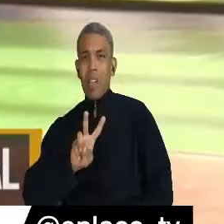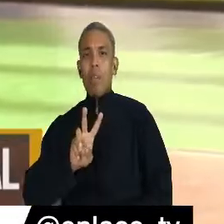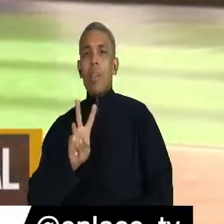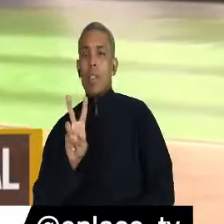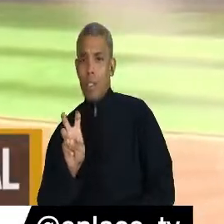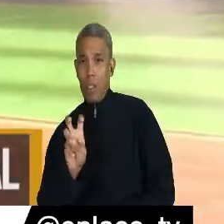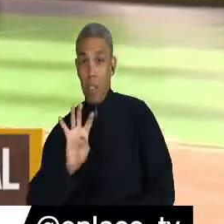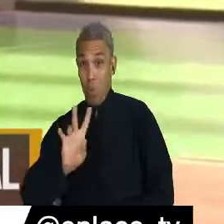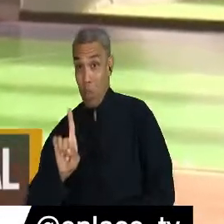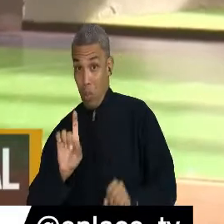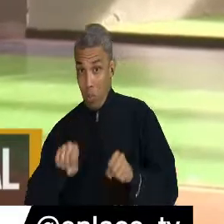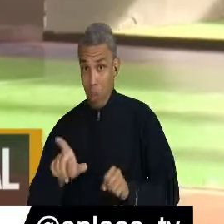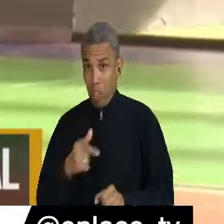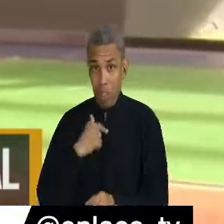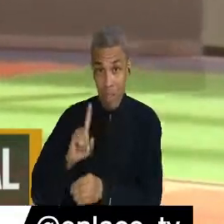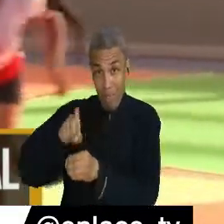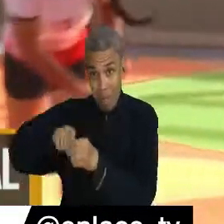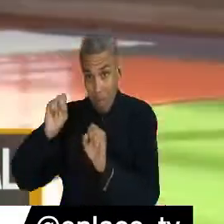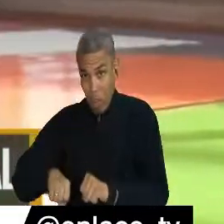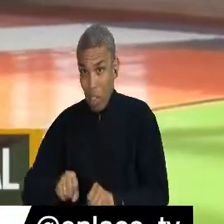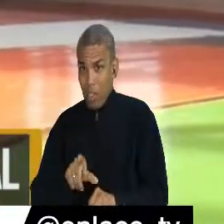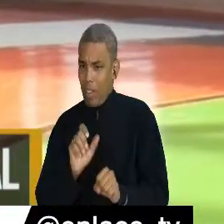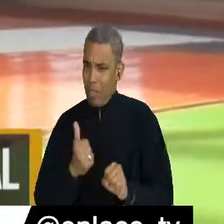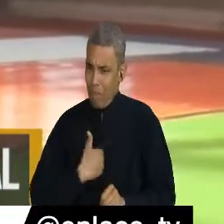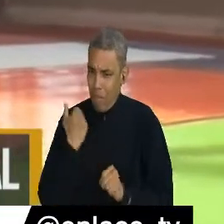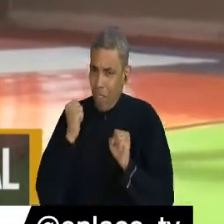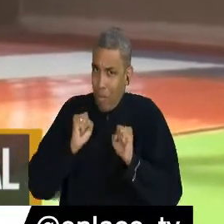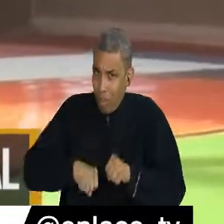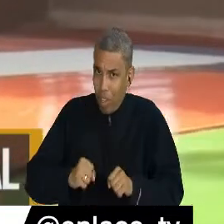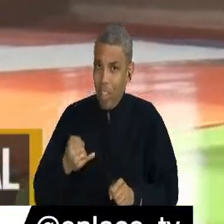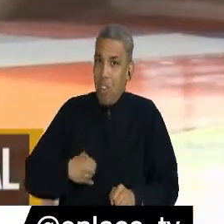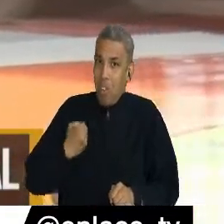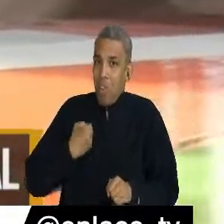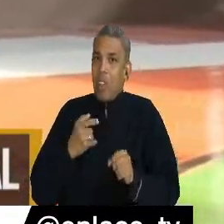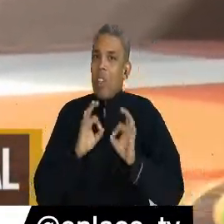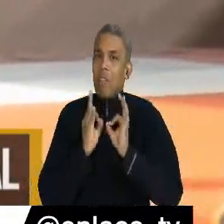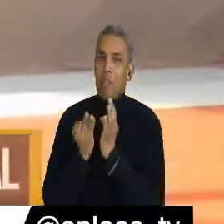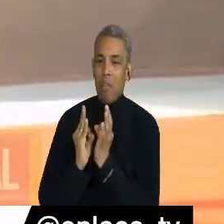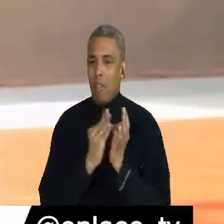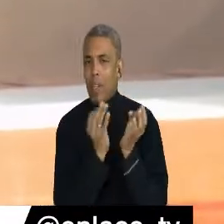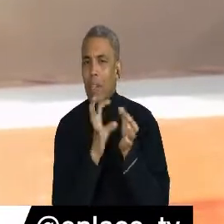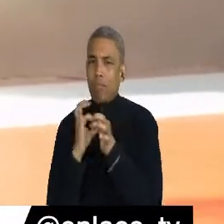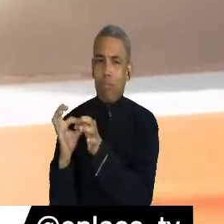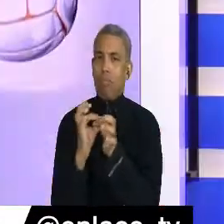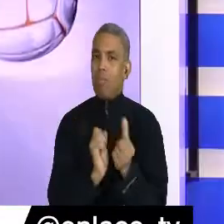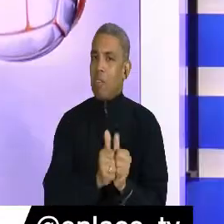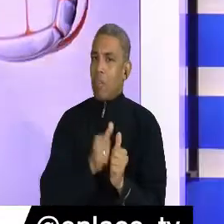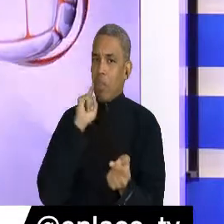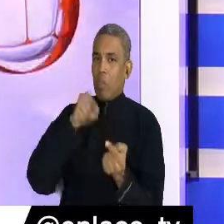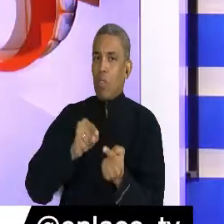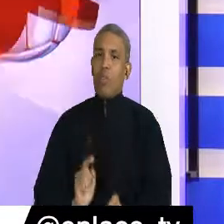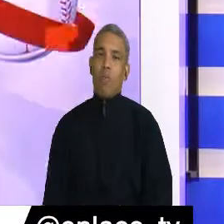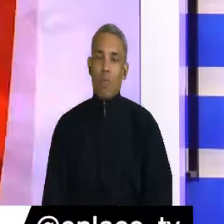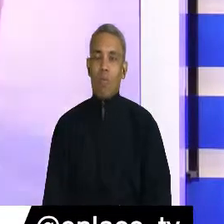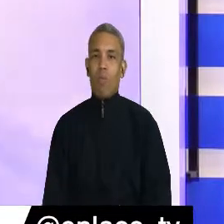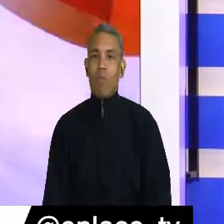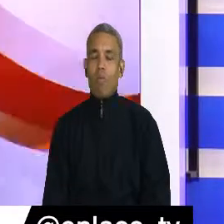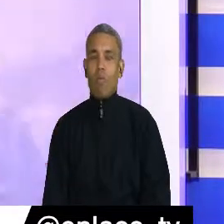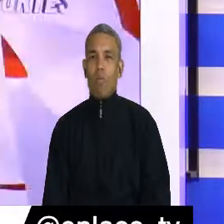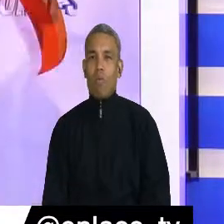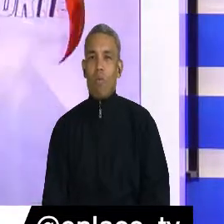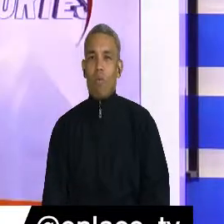317-476-2741. Lo importante es que este espacio pueda también servir para unir a las familias en torno al deporte. Y ya lo hemos